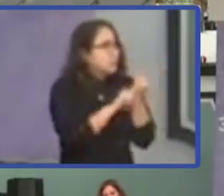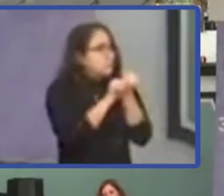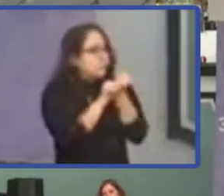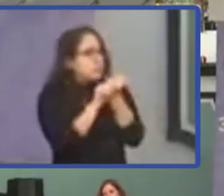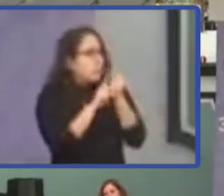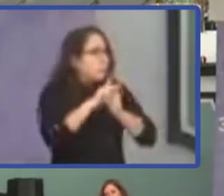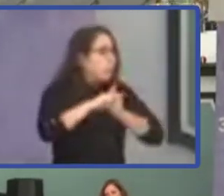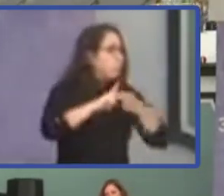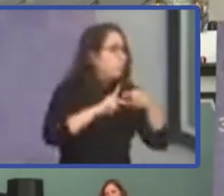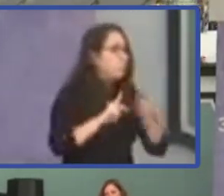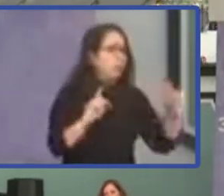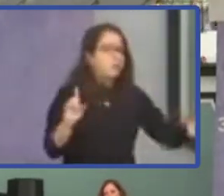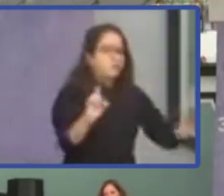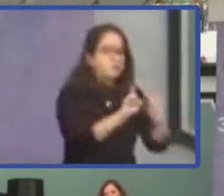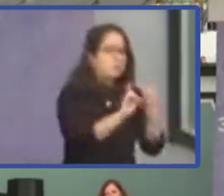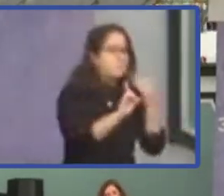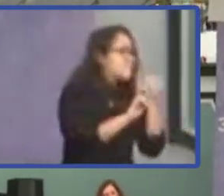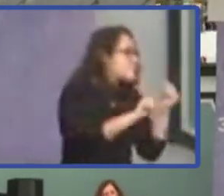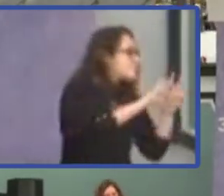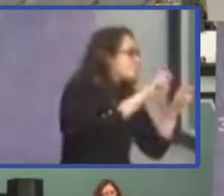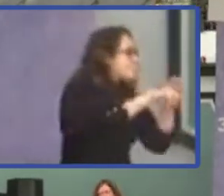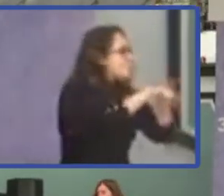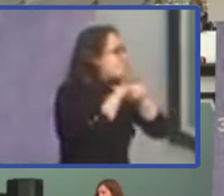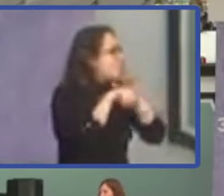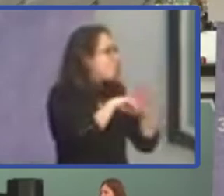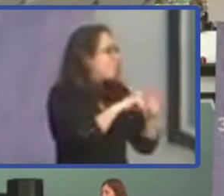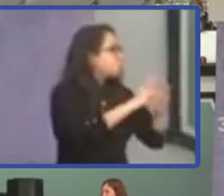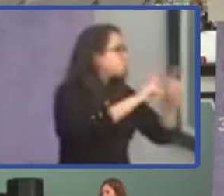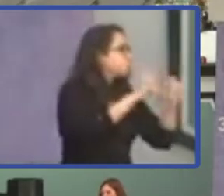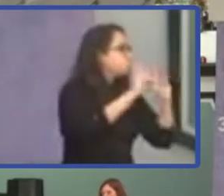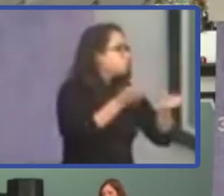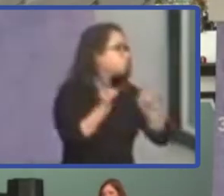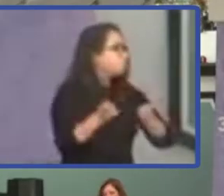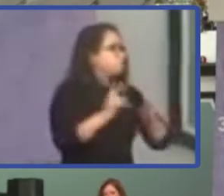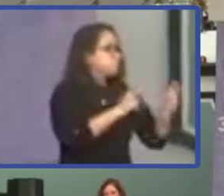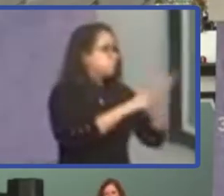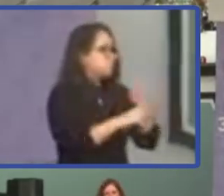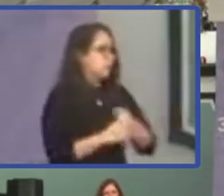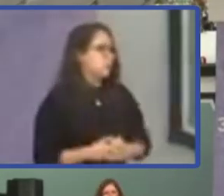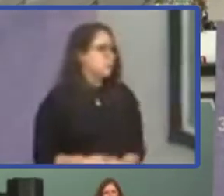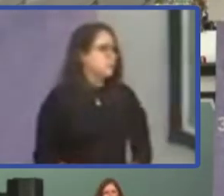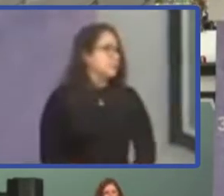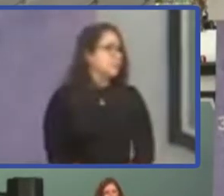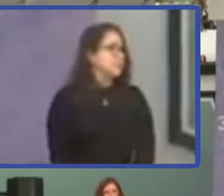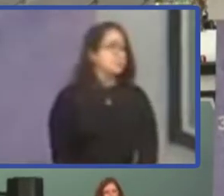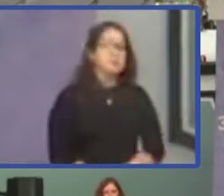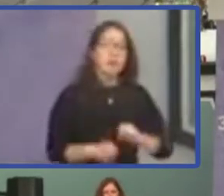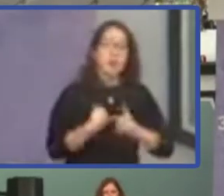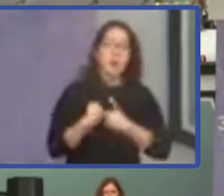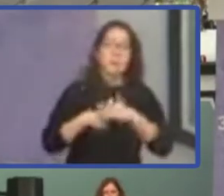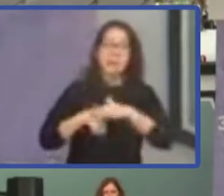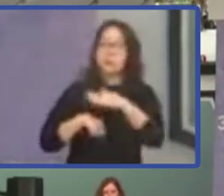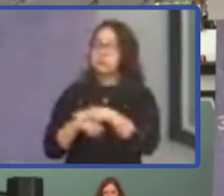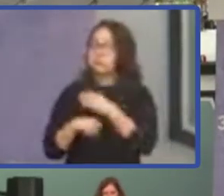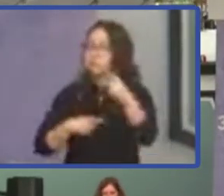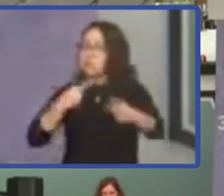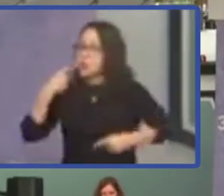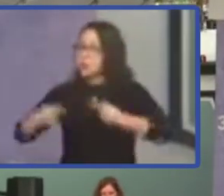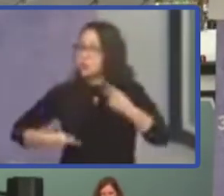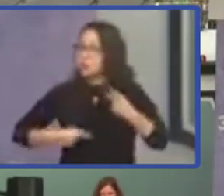gustaban mucho esas cosas y entonces se la pasaban platicando al respecto ¿alguien más tiene otra pregunta sobre el infinito?